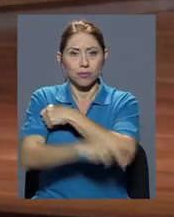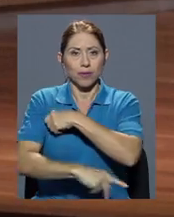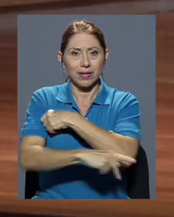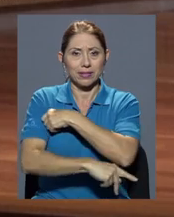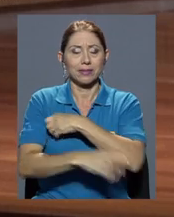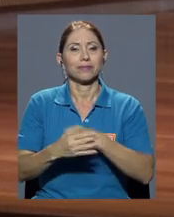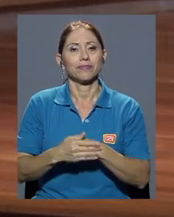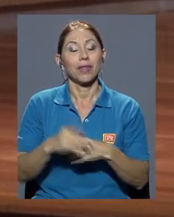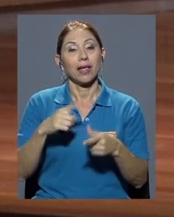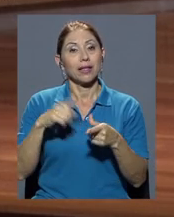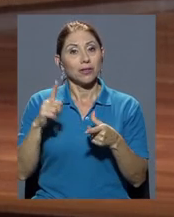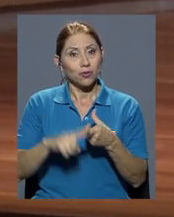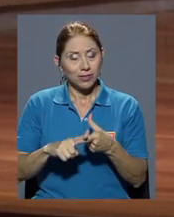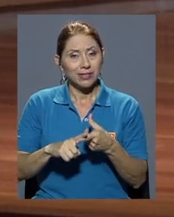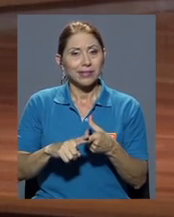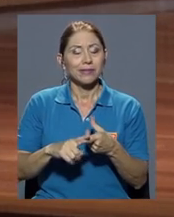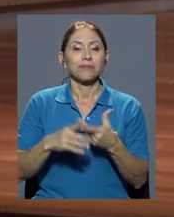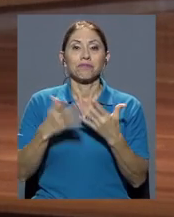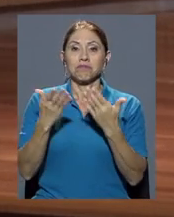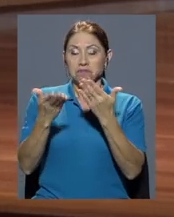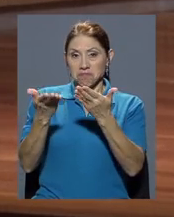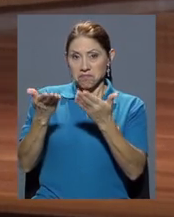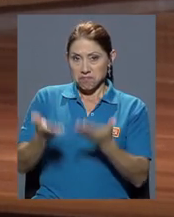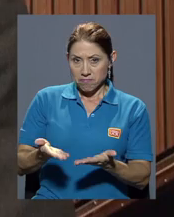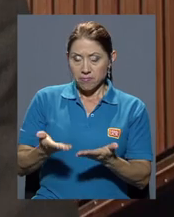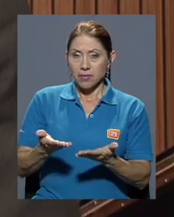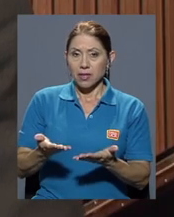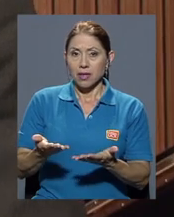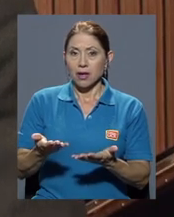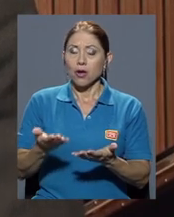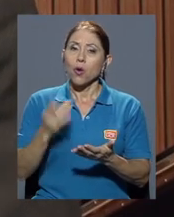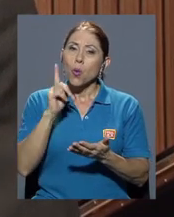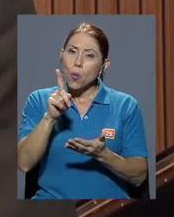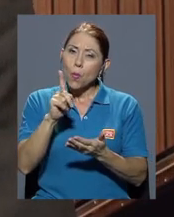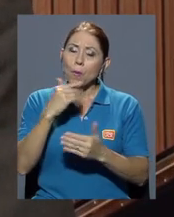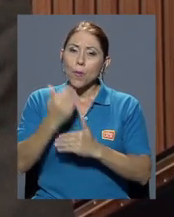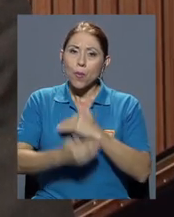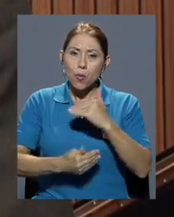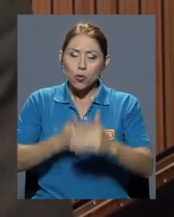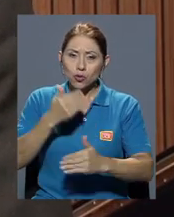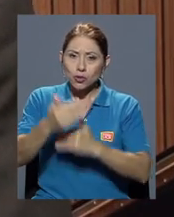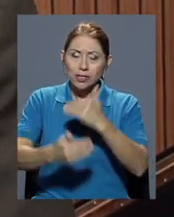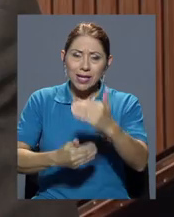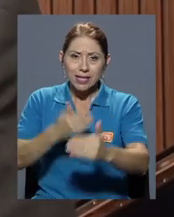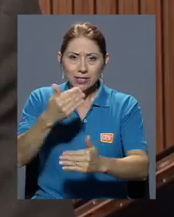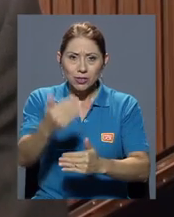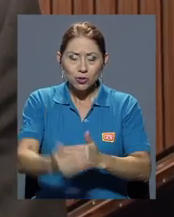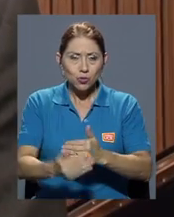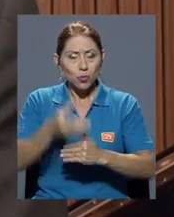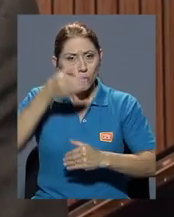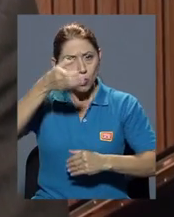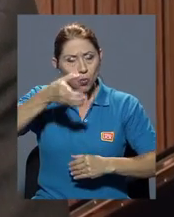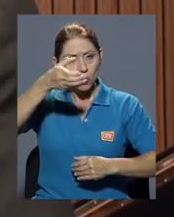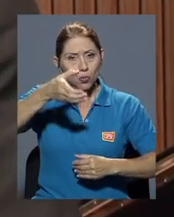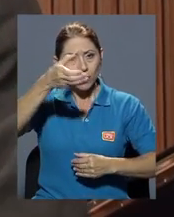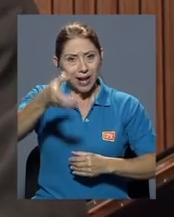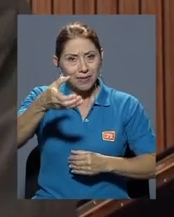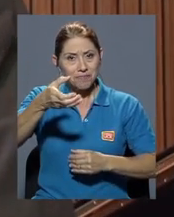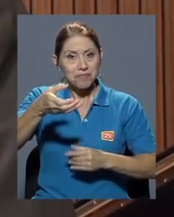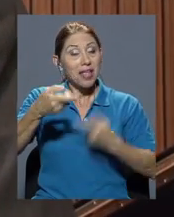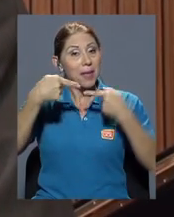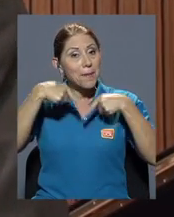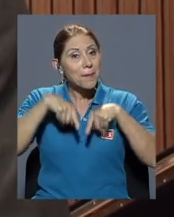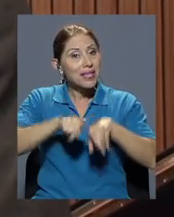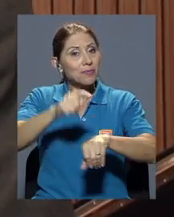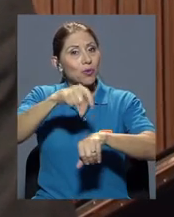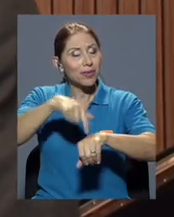Consideramos entonces que se trata de un proceso de naturaleza cultural y al mismo